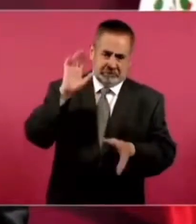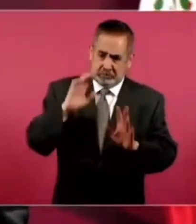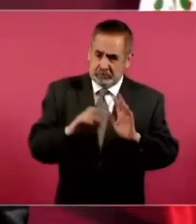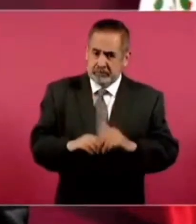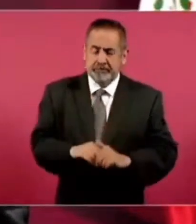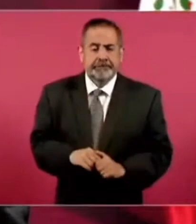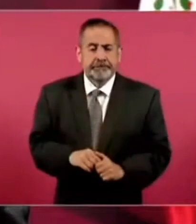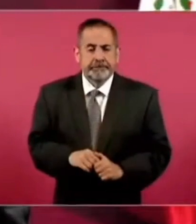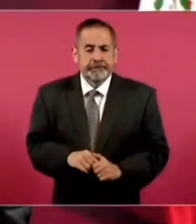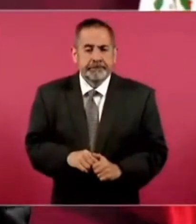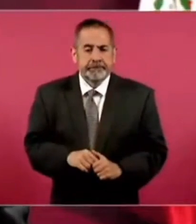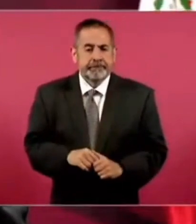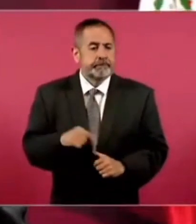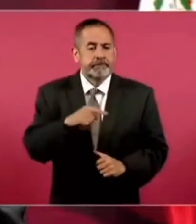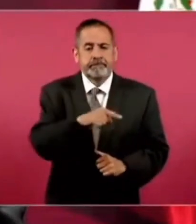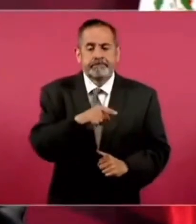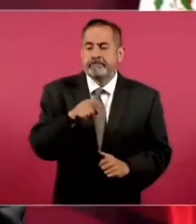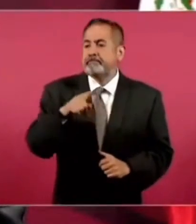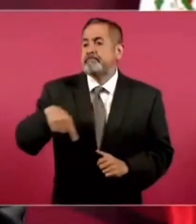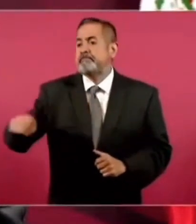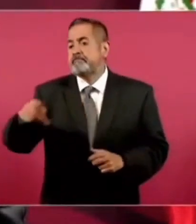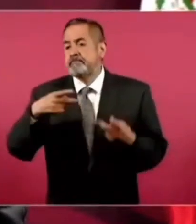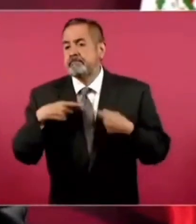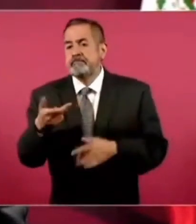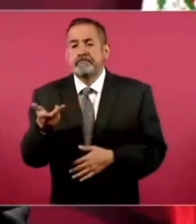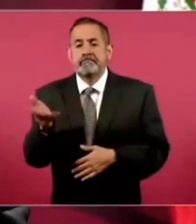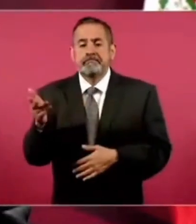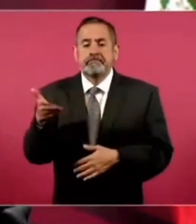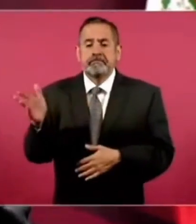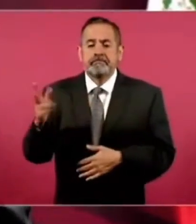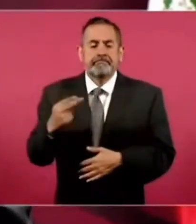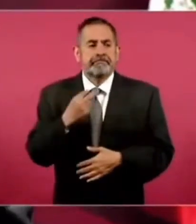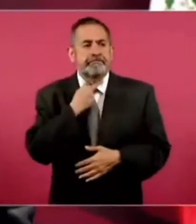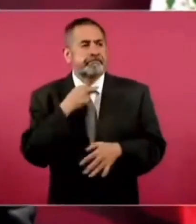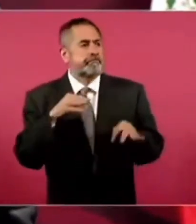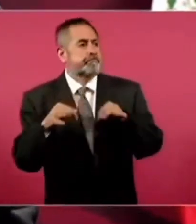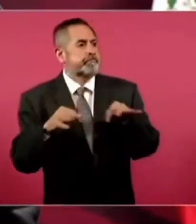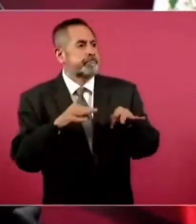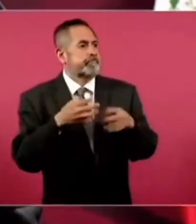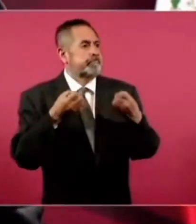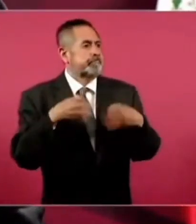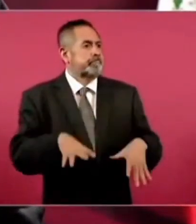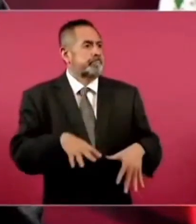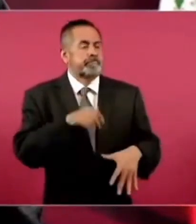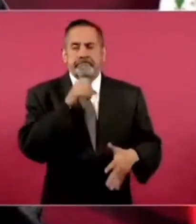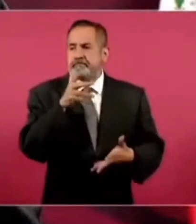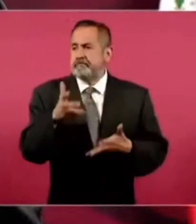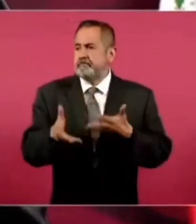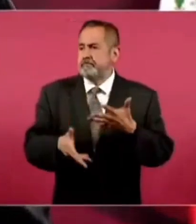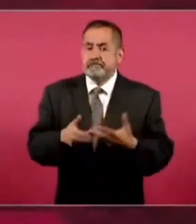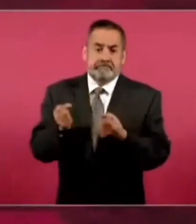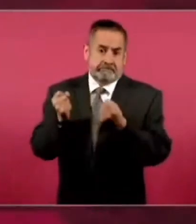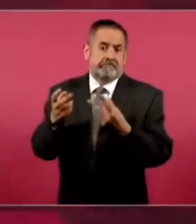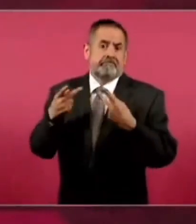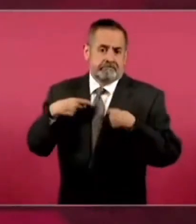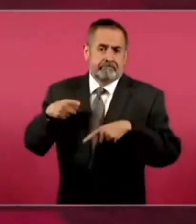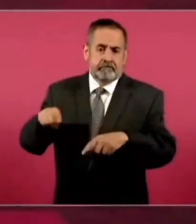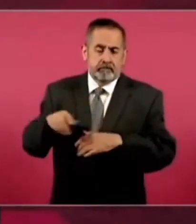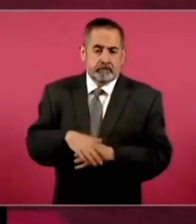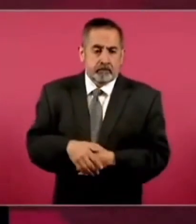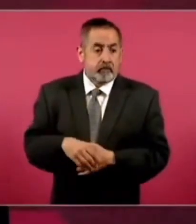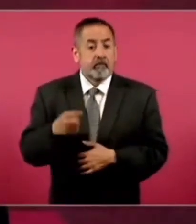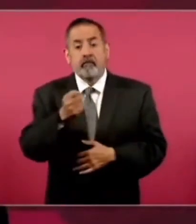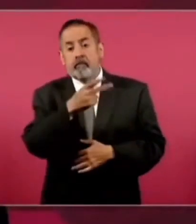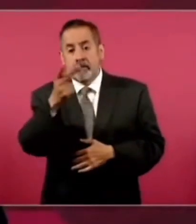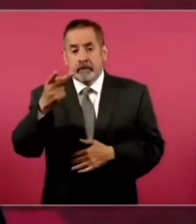y han dejado sin trabajo a mucha gente, y hay incluso